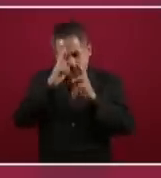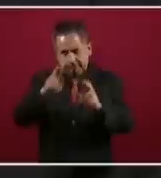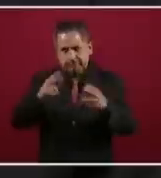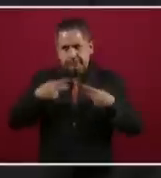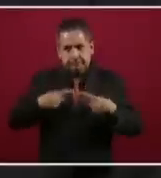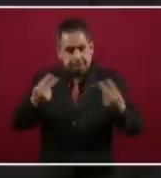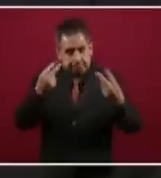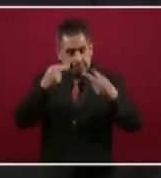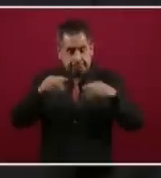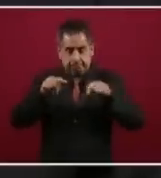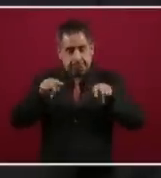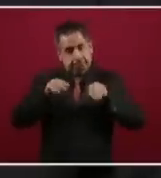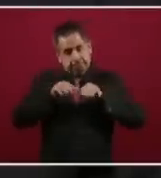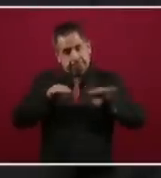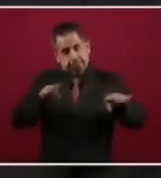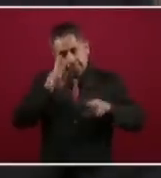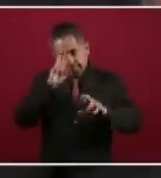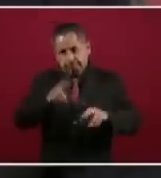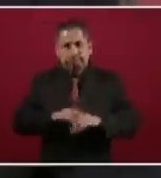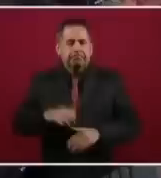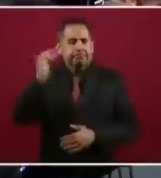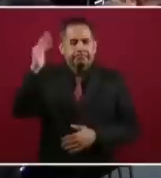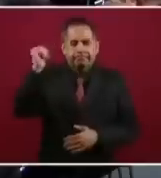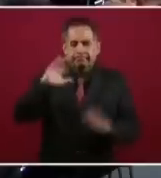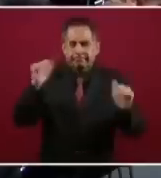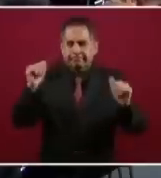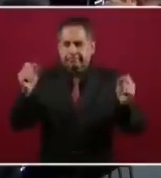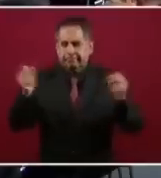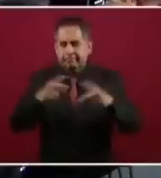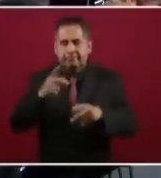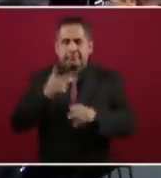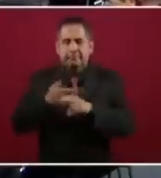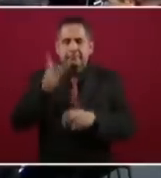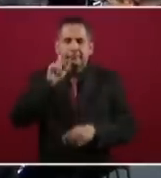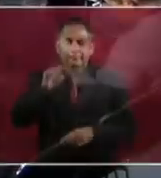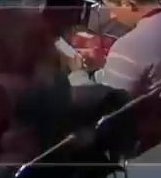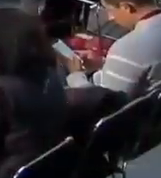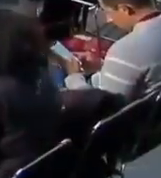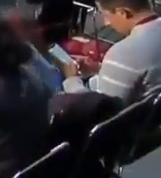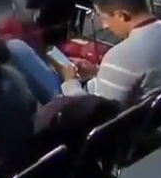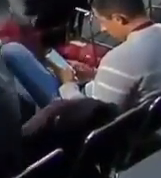los que nos están viendo. Ya me voy, ahora sí, nos vemos mañana.